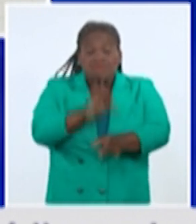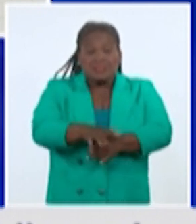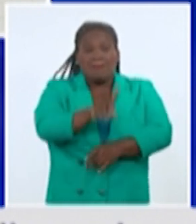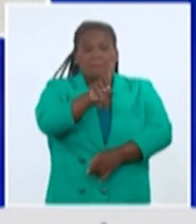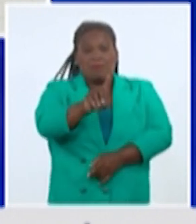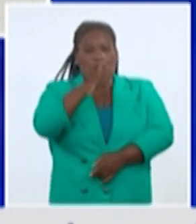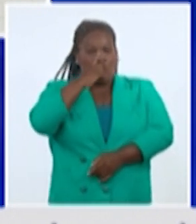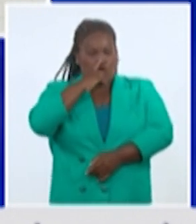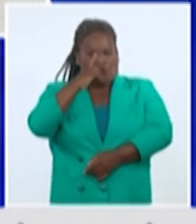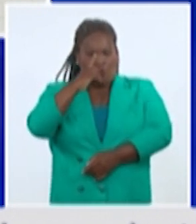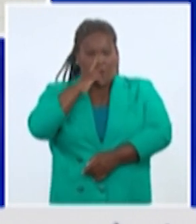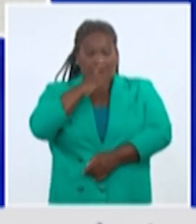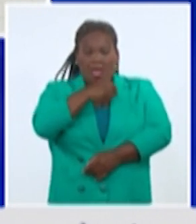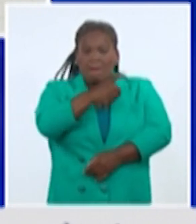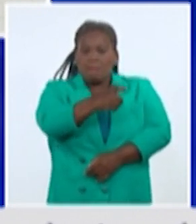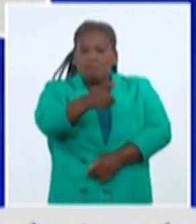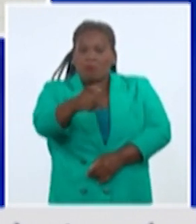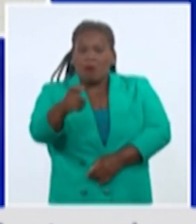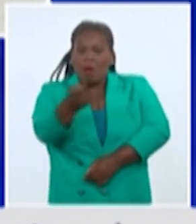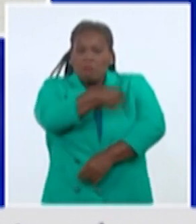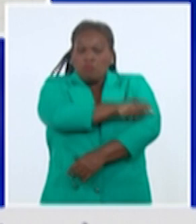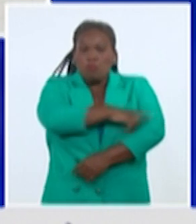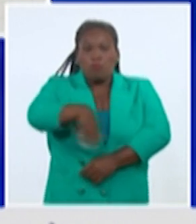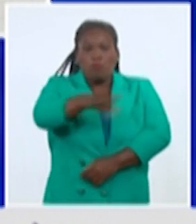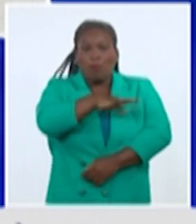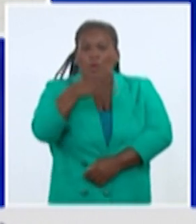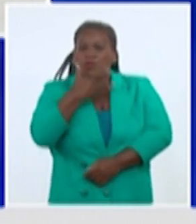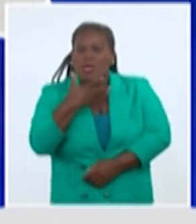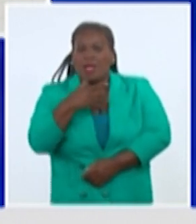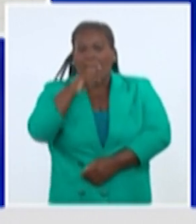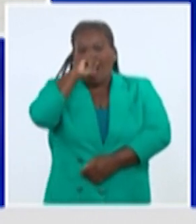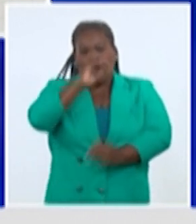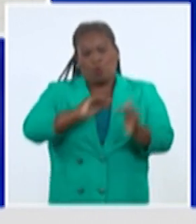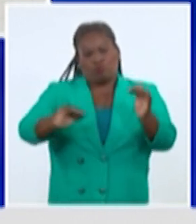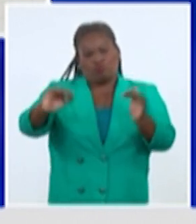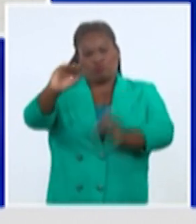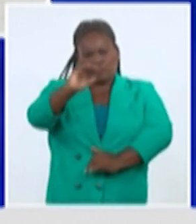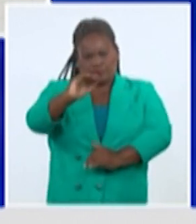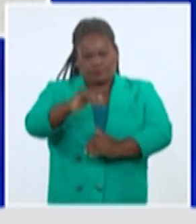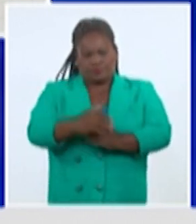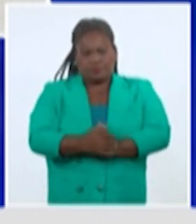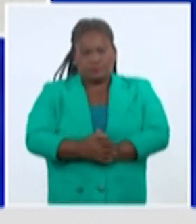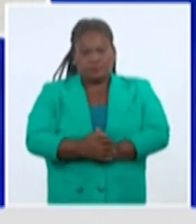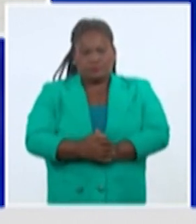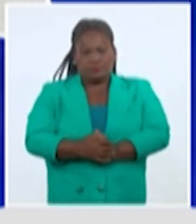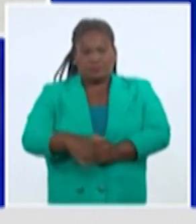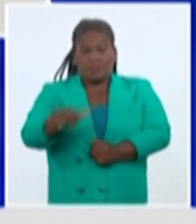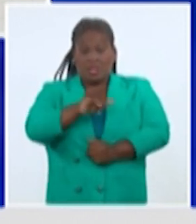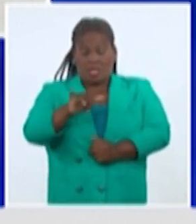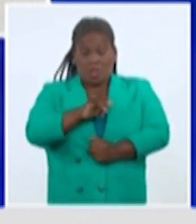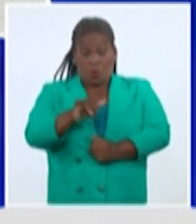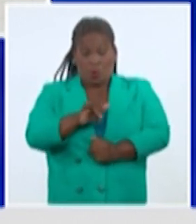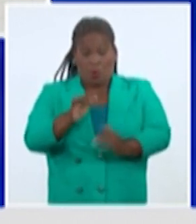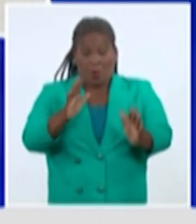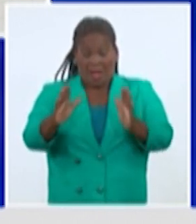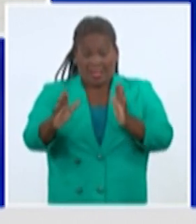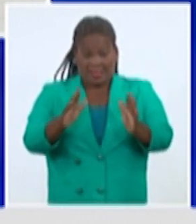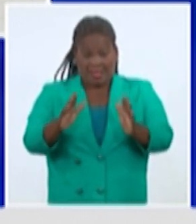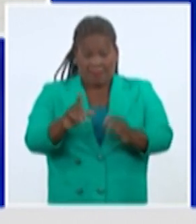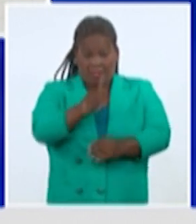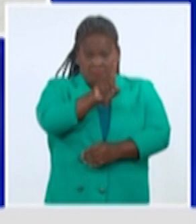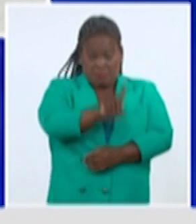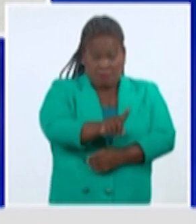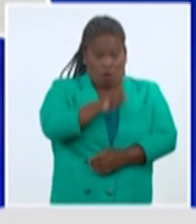la vacunación para la población adulta. Va a igual tener una etapa de ejecución del 1